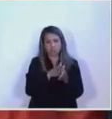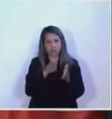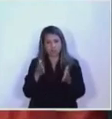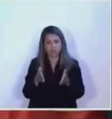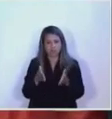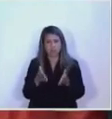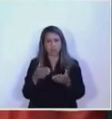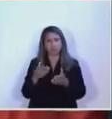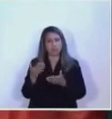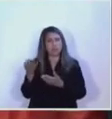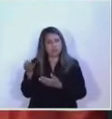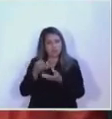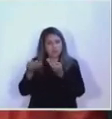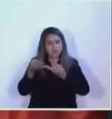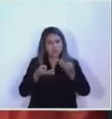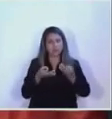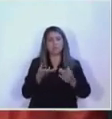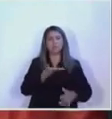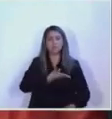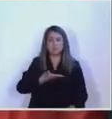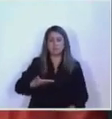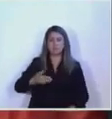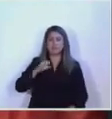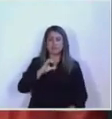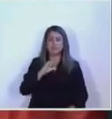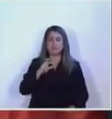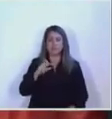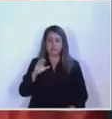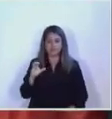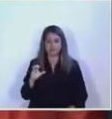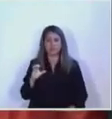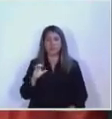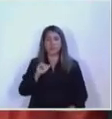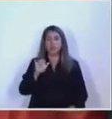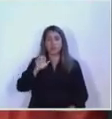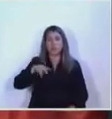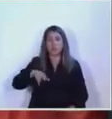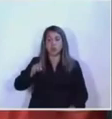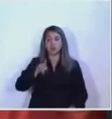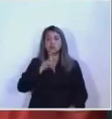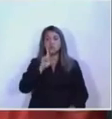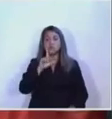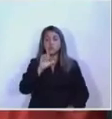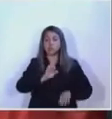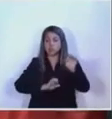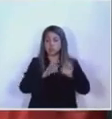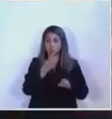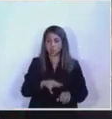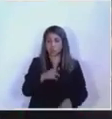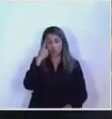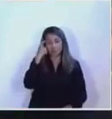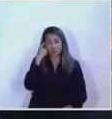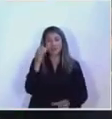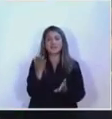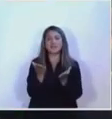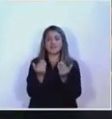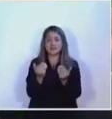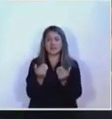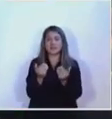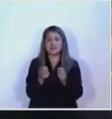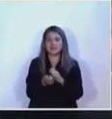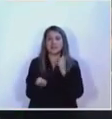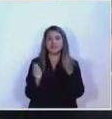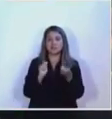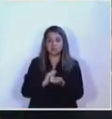Hemos escuchado al presidente de la CPC, Juan Sutil, que ha sostenido que los empresarios creen en la necesidad de